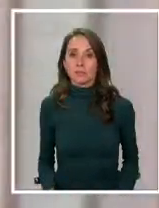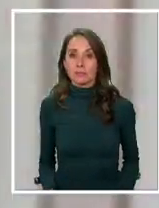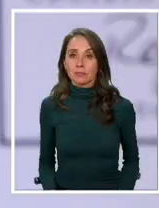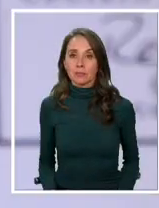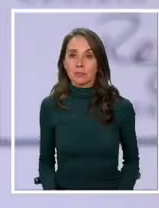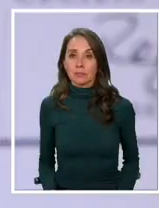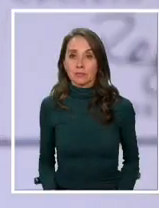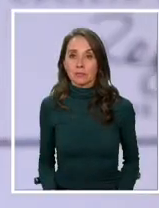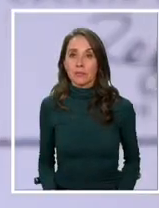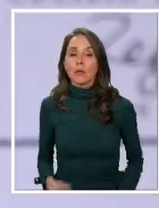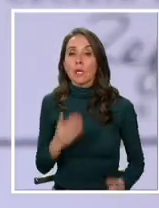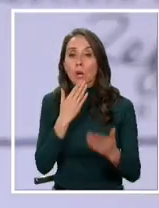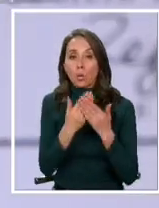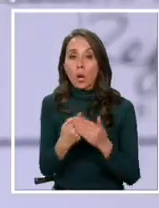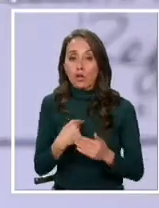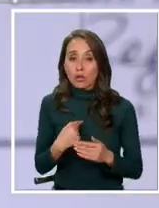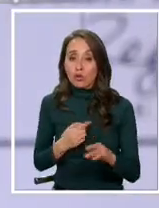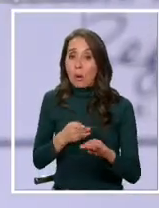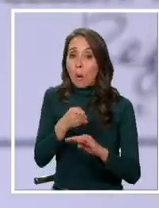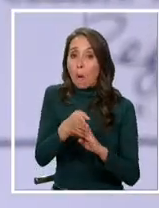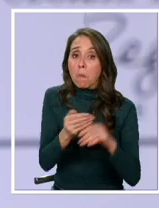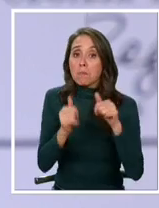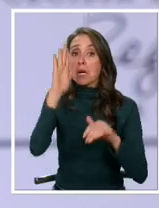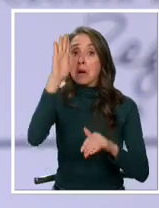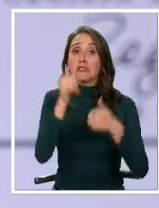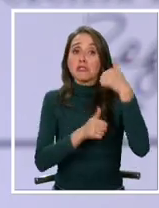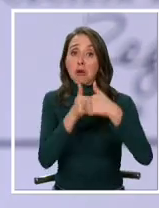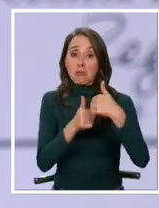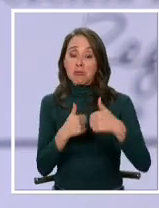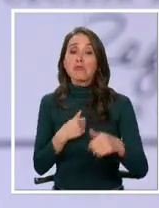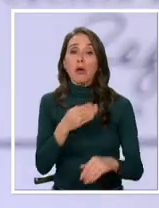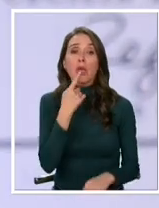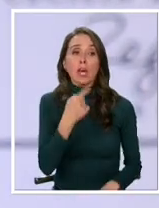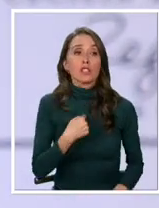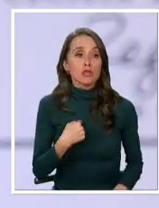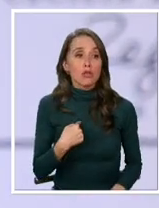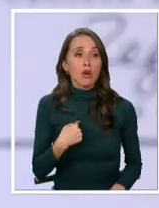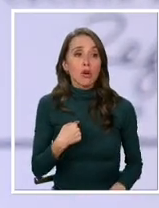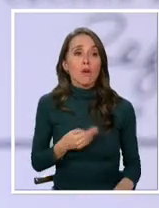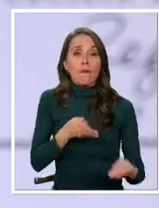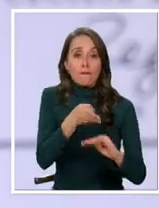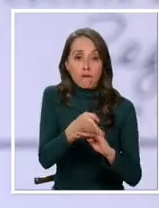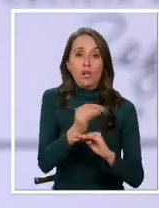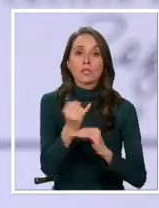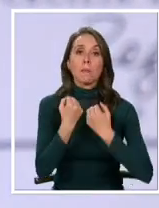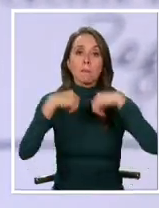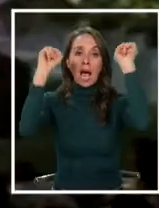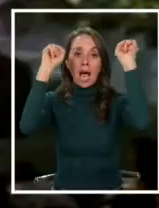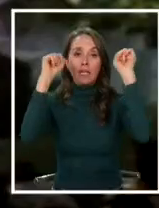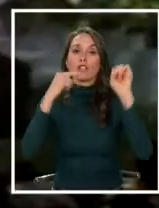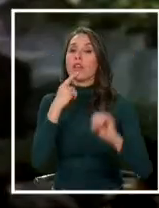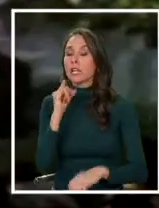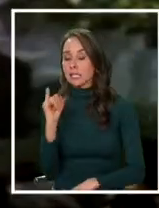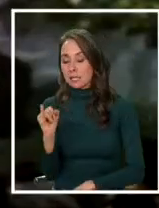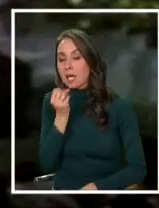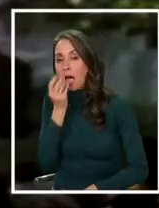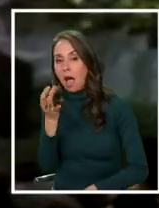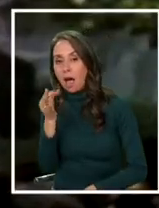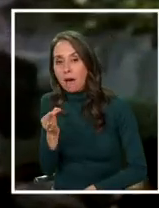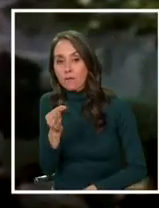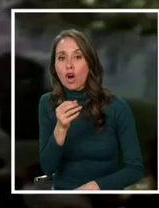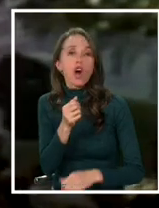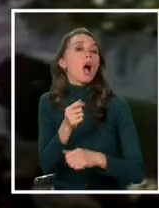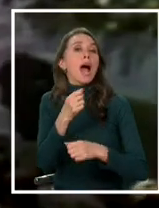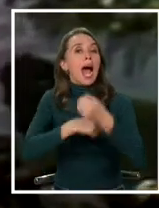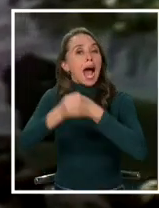chile pero cuando yo me presenté al concurso dije me presento para ganar Sí si tengo que admitir ese año el